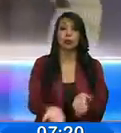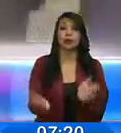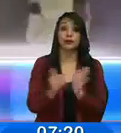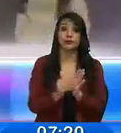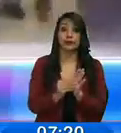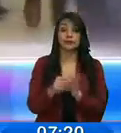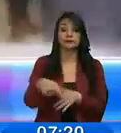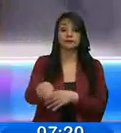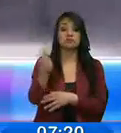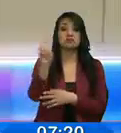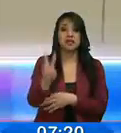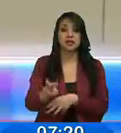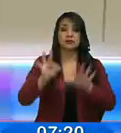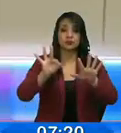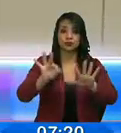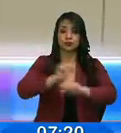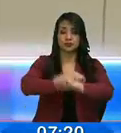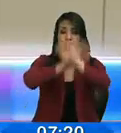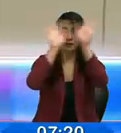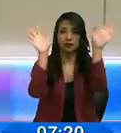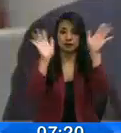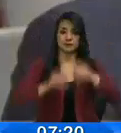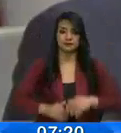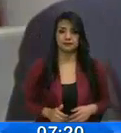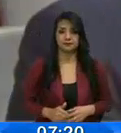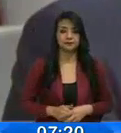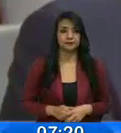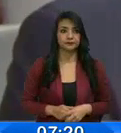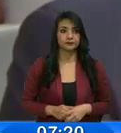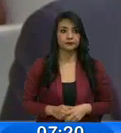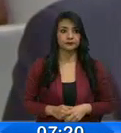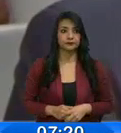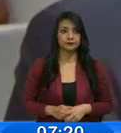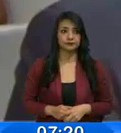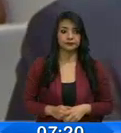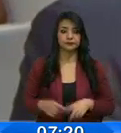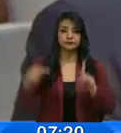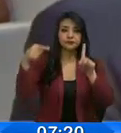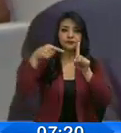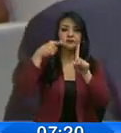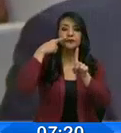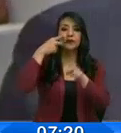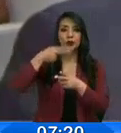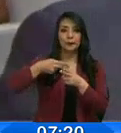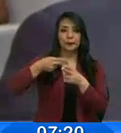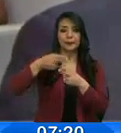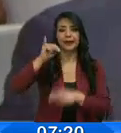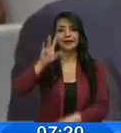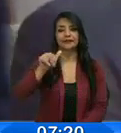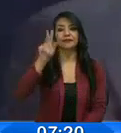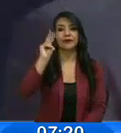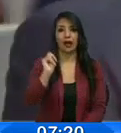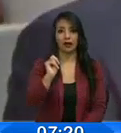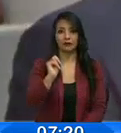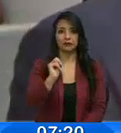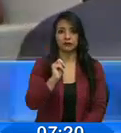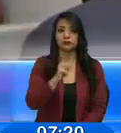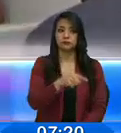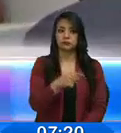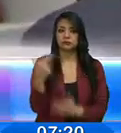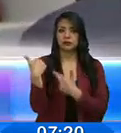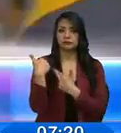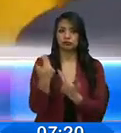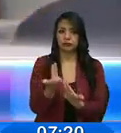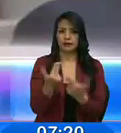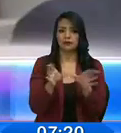este viernes a las 8 de la mañana. El doctor Iván Espinel no es responsable de la comisión de la infracción